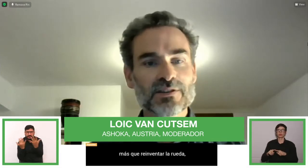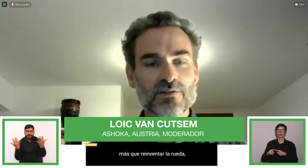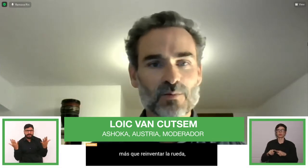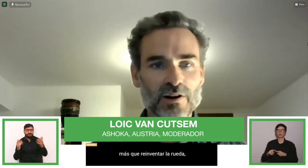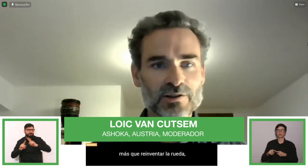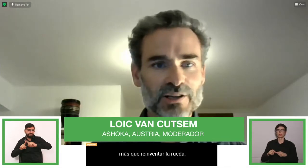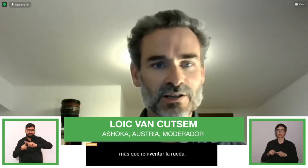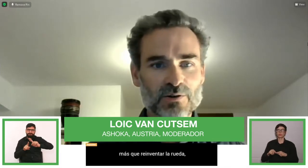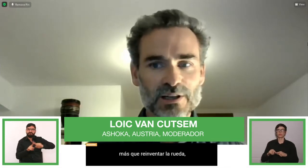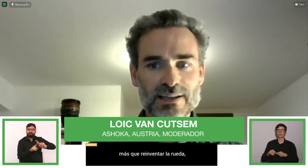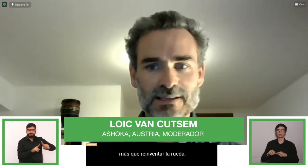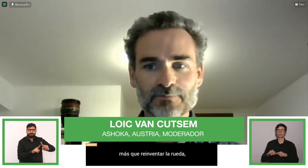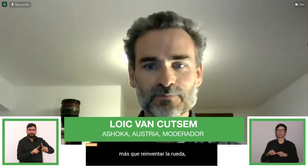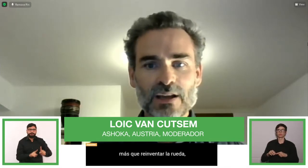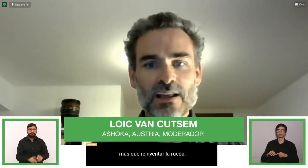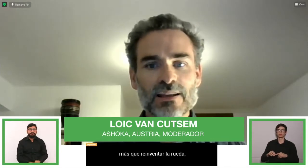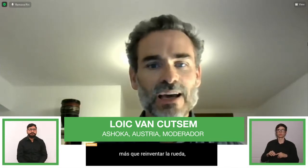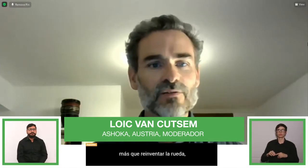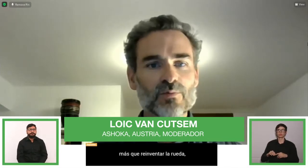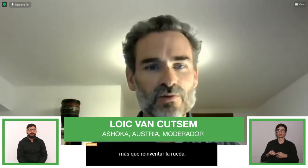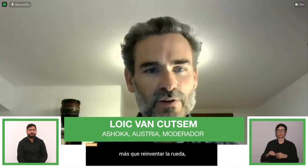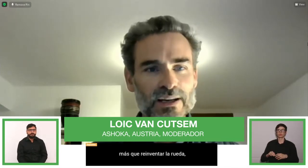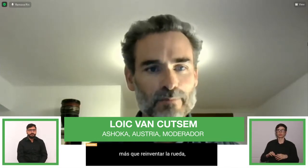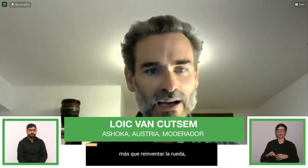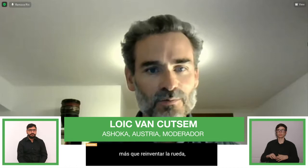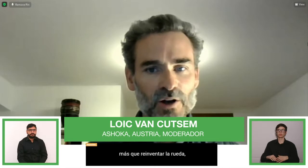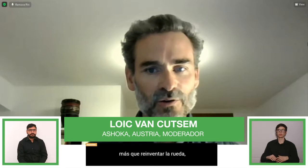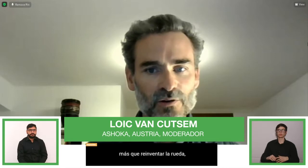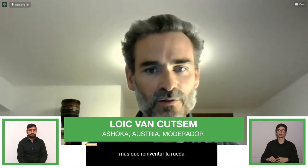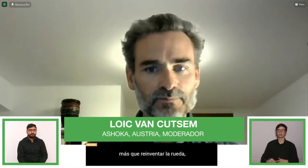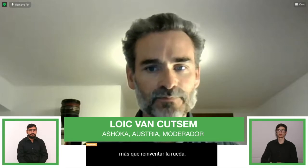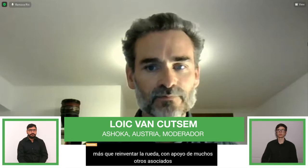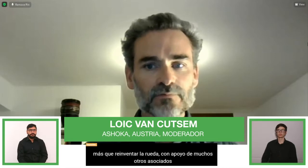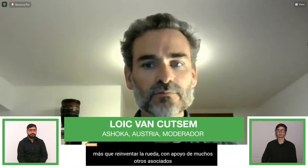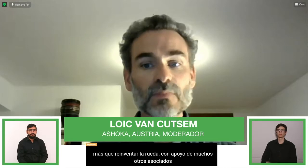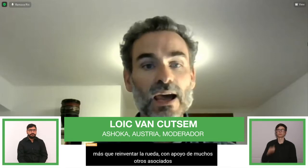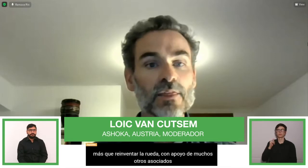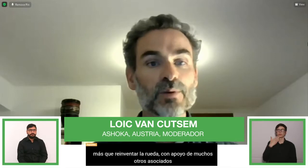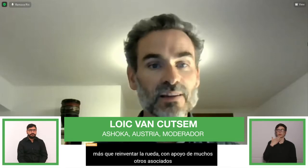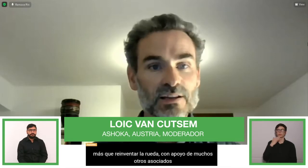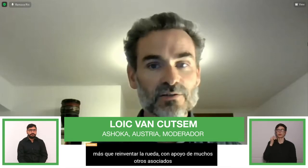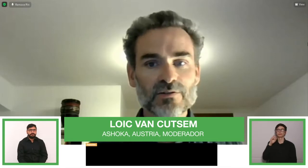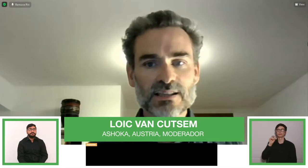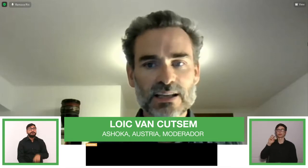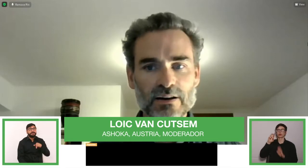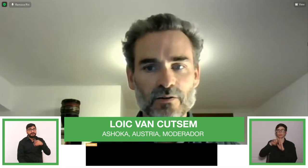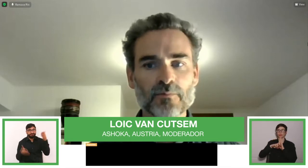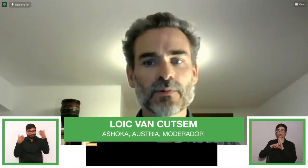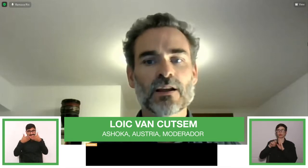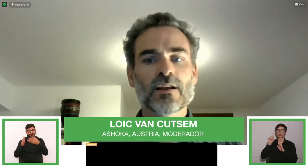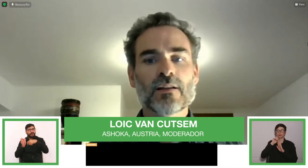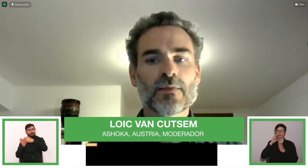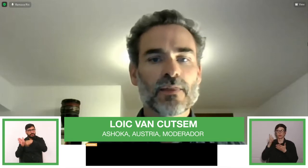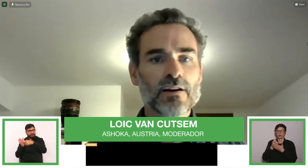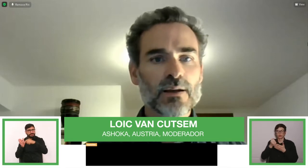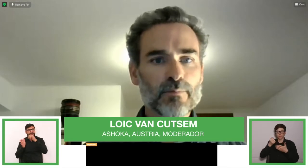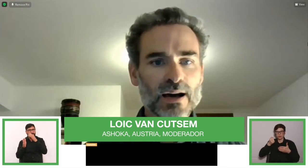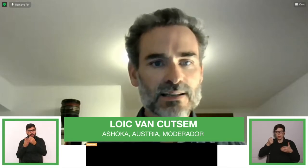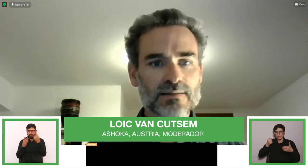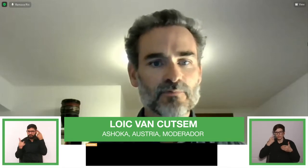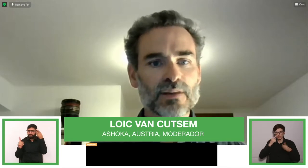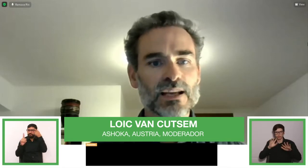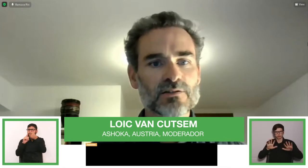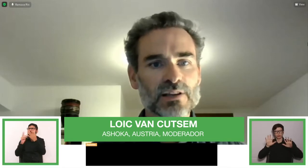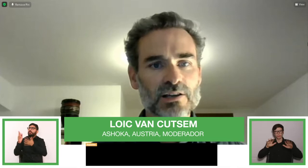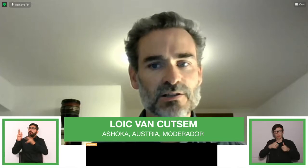mundo, seleccionamos de la lista corta de Zero Project que han tenido un impacto y un potencial